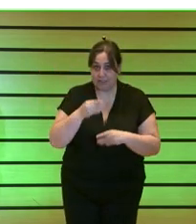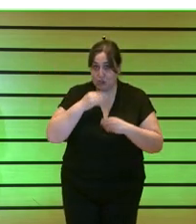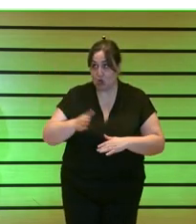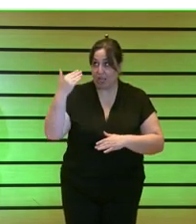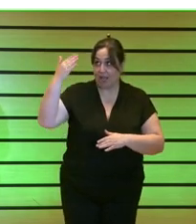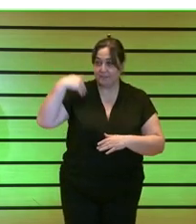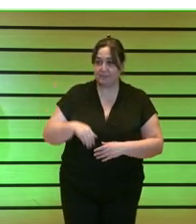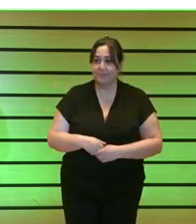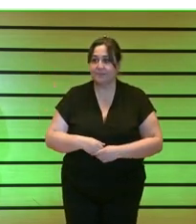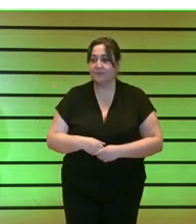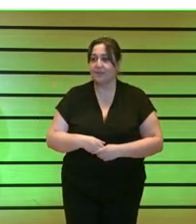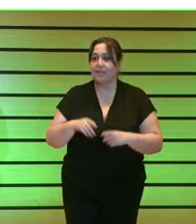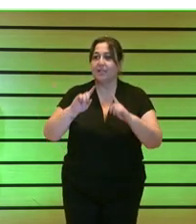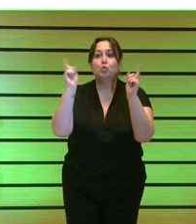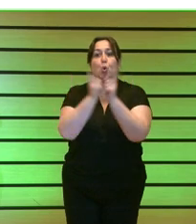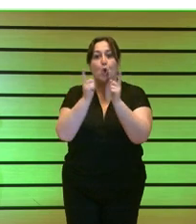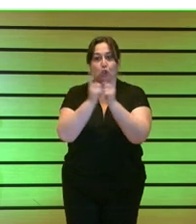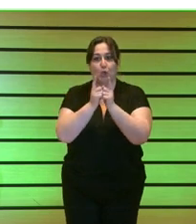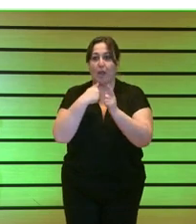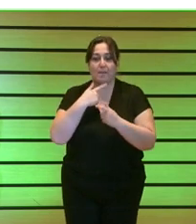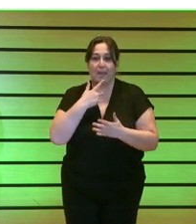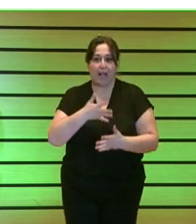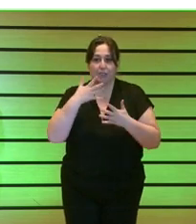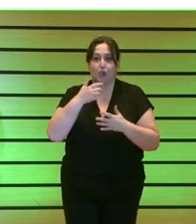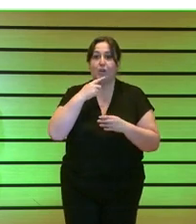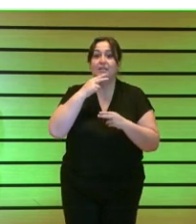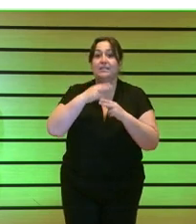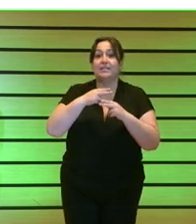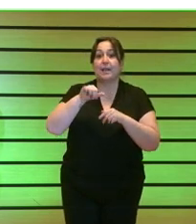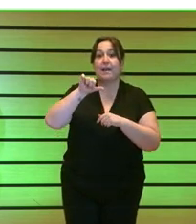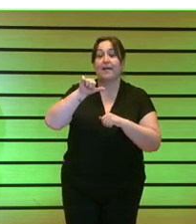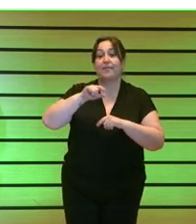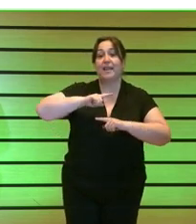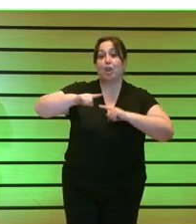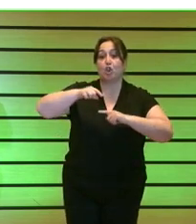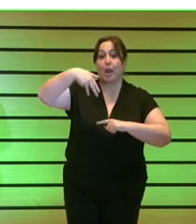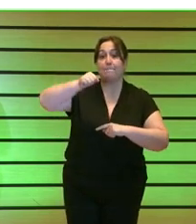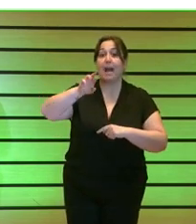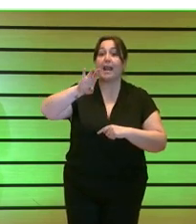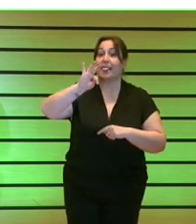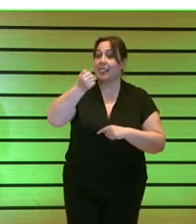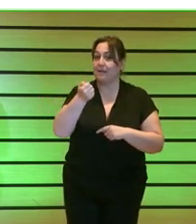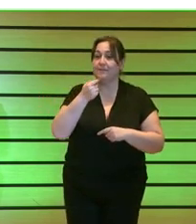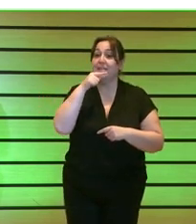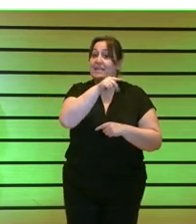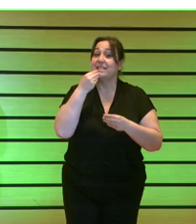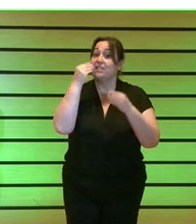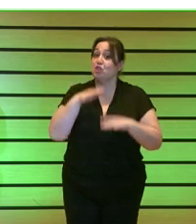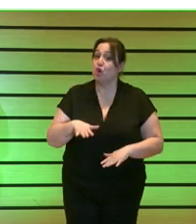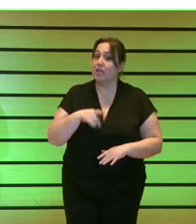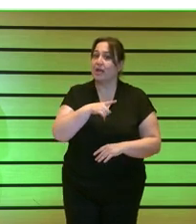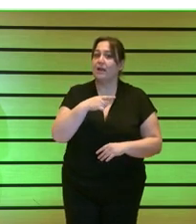es un corto es un cortometraje que me encantó de Marta backy y esa esa historia